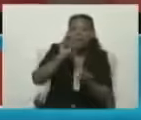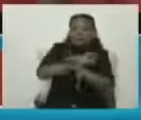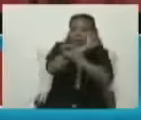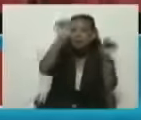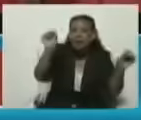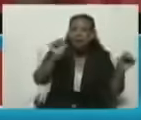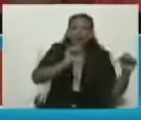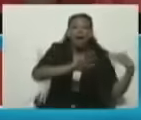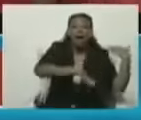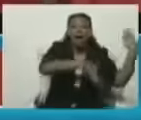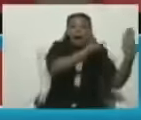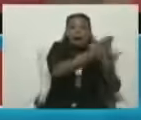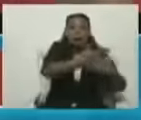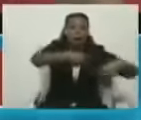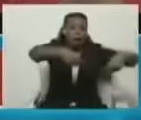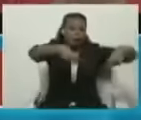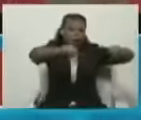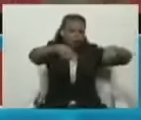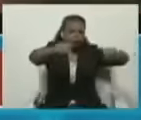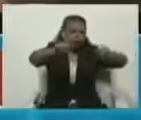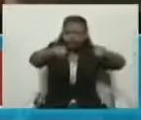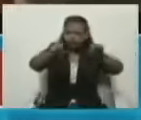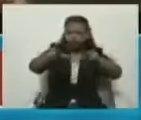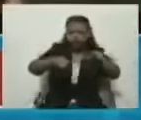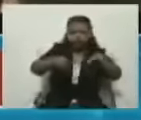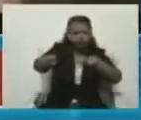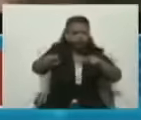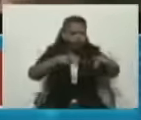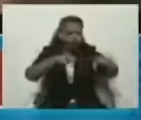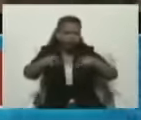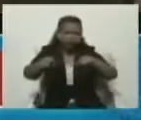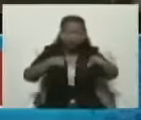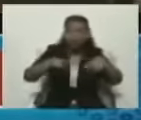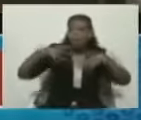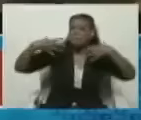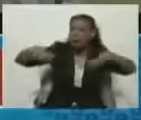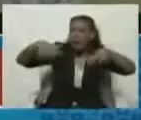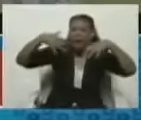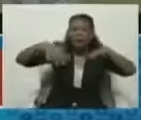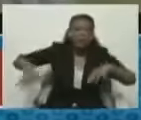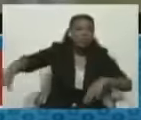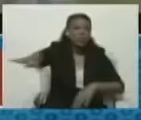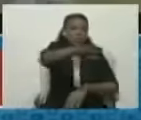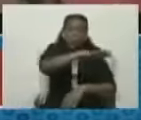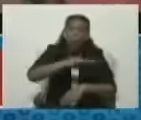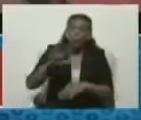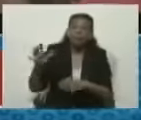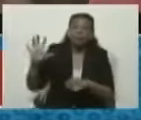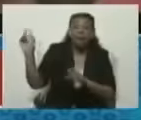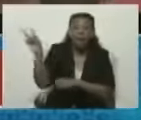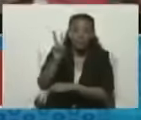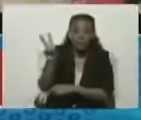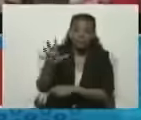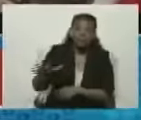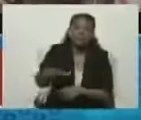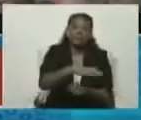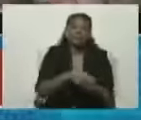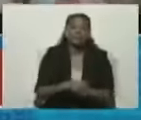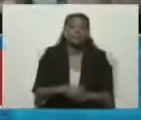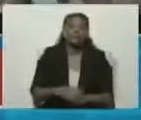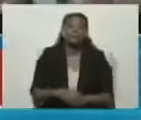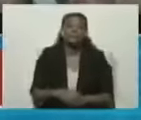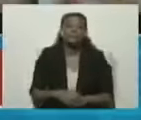la mañana van a estar haciendo actividades de agitación y marchas por todo el territorio de la Gran